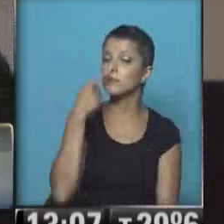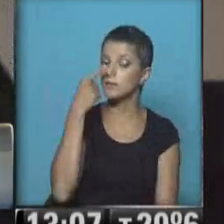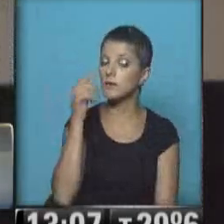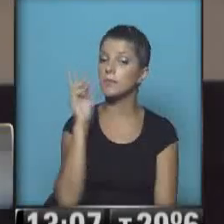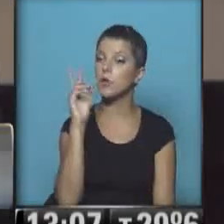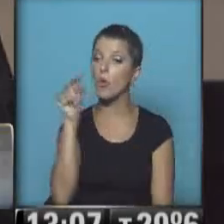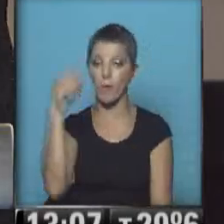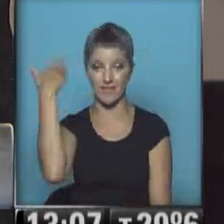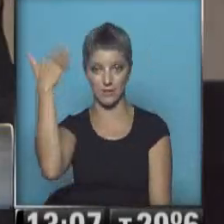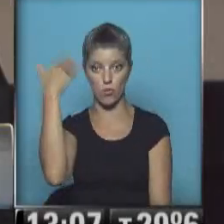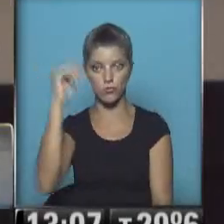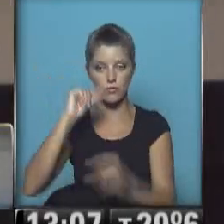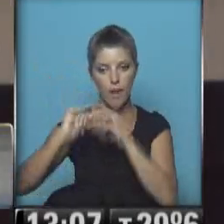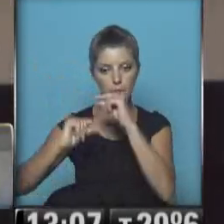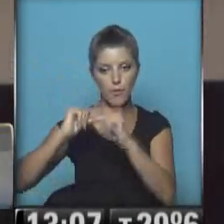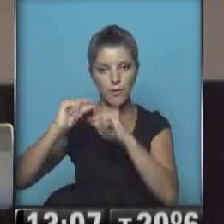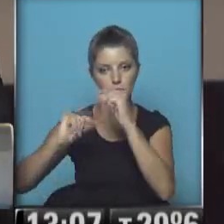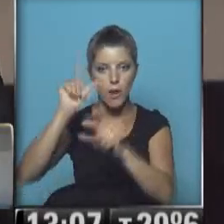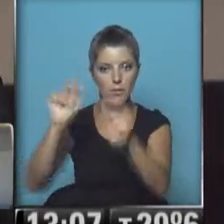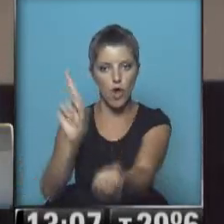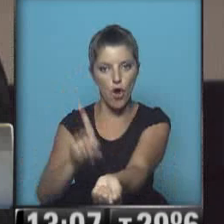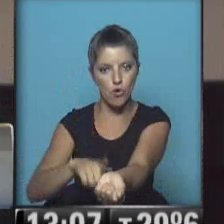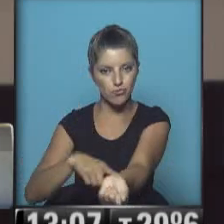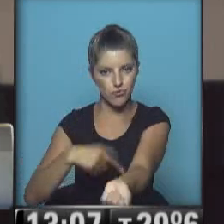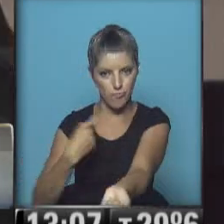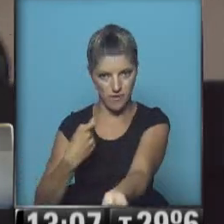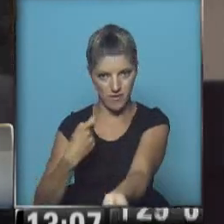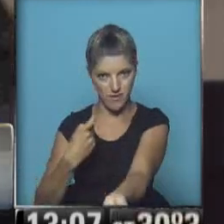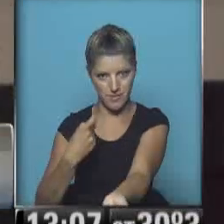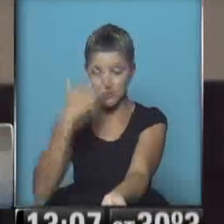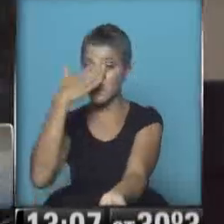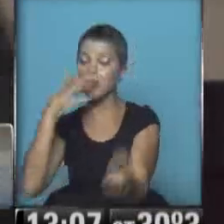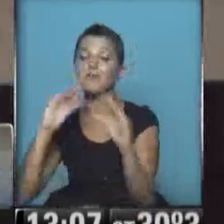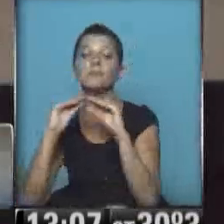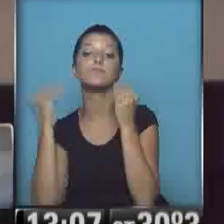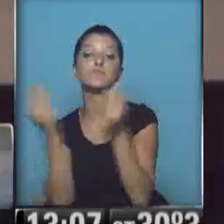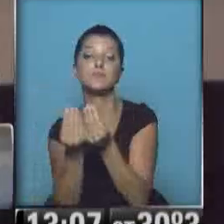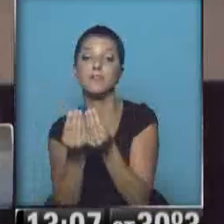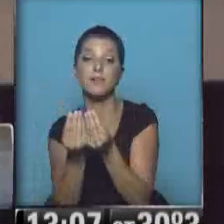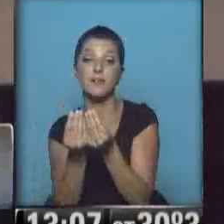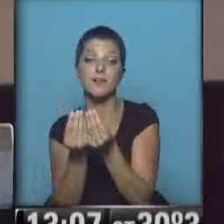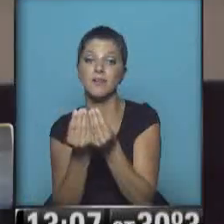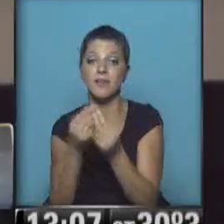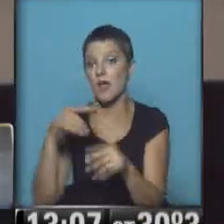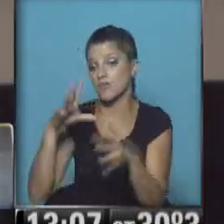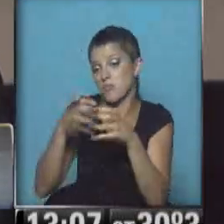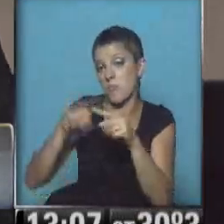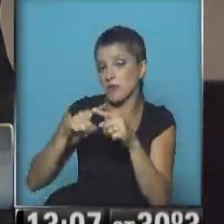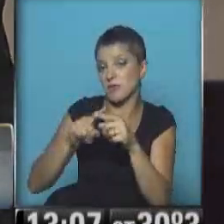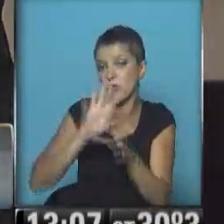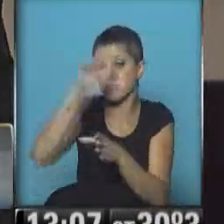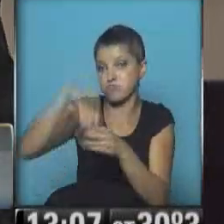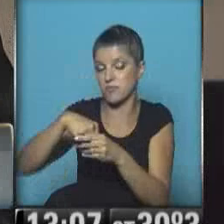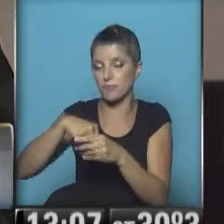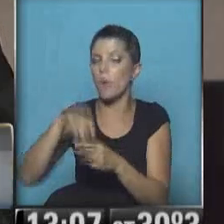este discurso se fue adaptando y se fue suavizando y terminó siendo incorporado por la clase política. Ya no ocurre